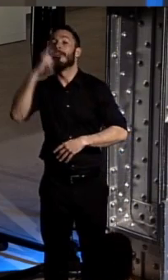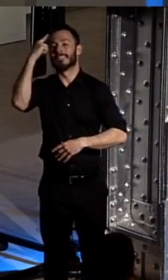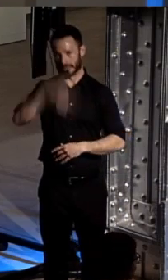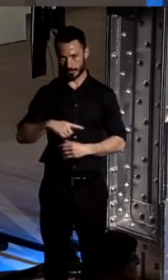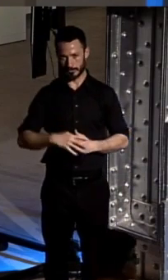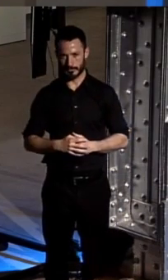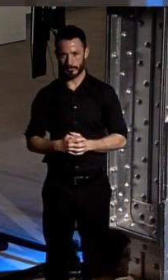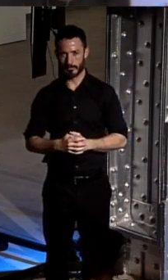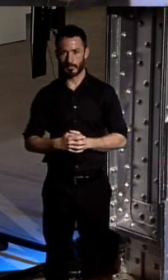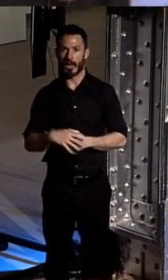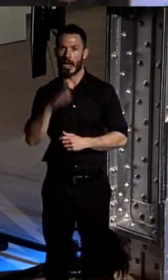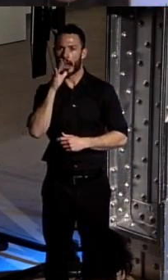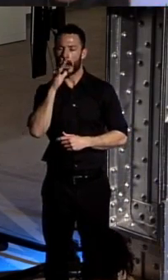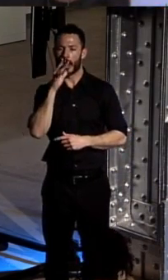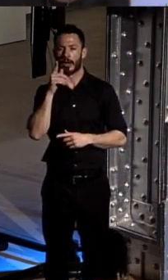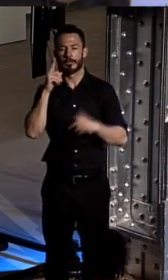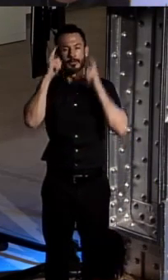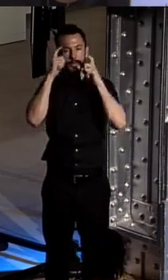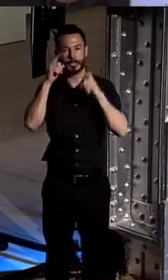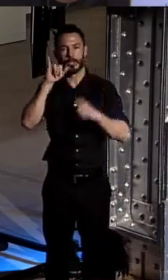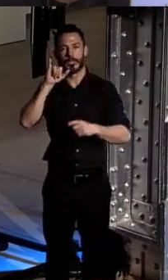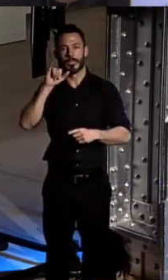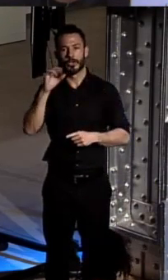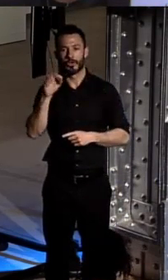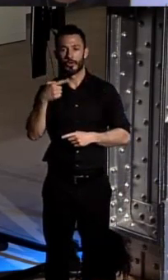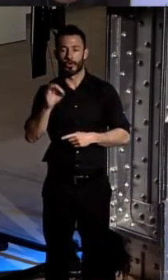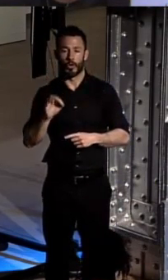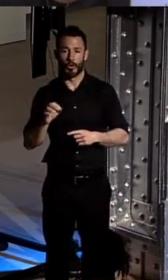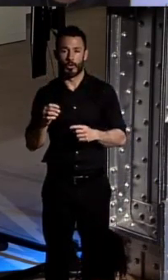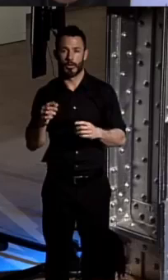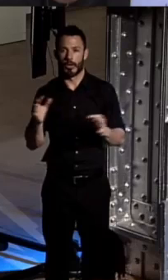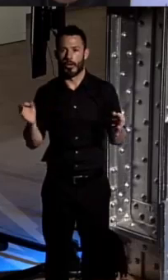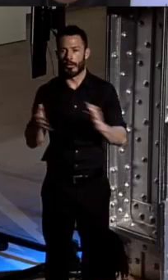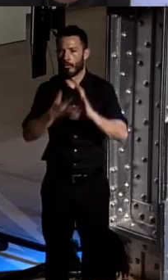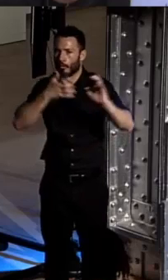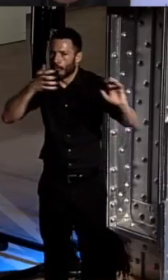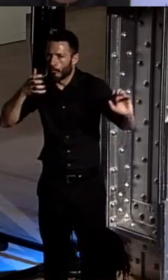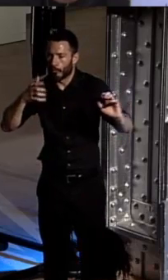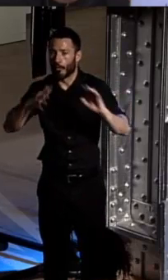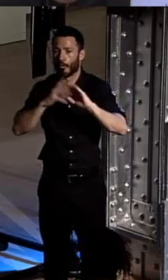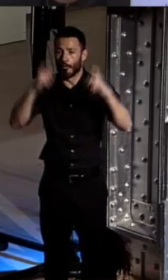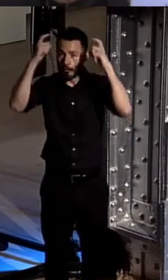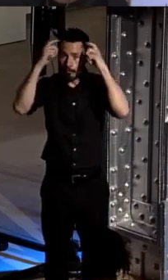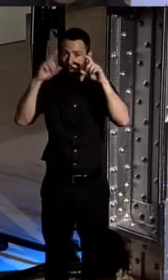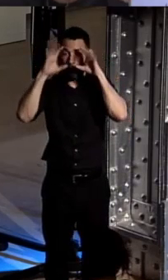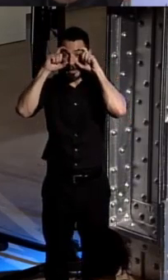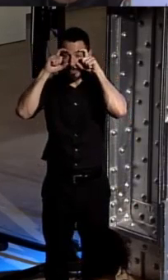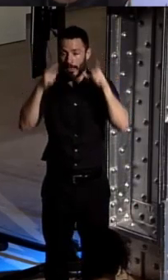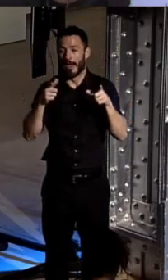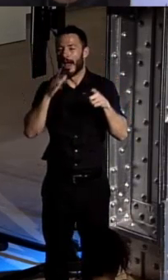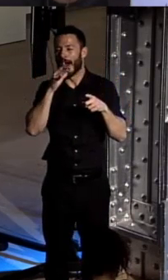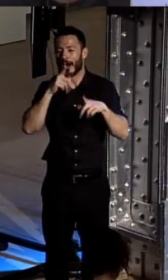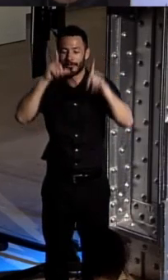vamos a hacer un ejercicio de Yoda, que la pulseada china, o de Kung Fu Panda, o de quien quieran, la pulseada china la van a hacer con los